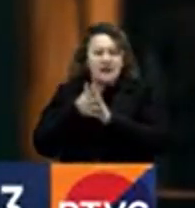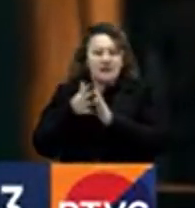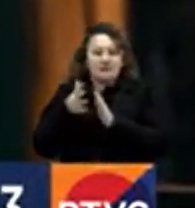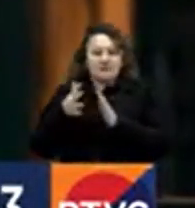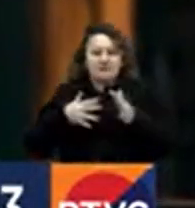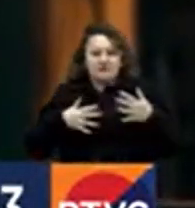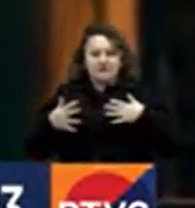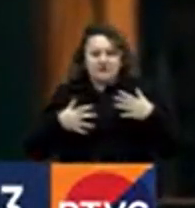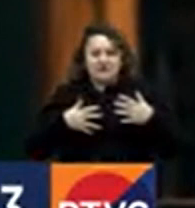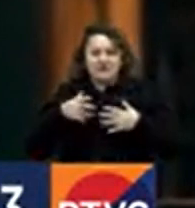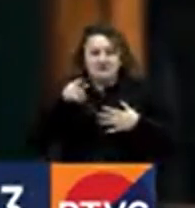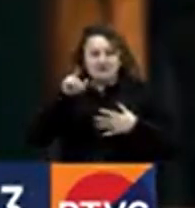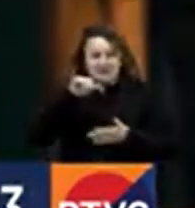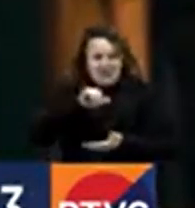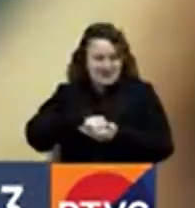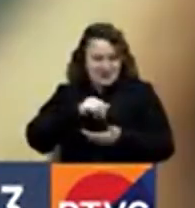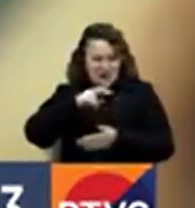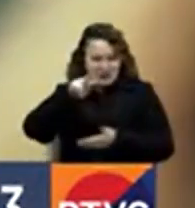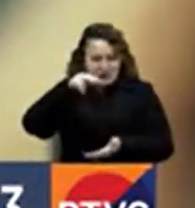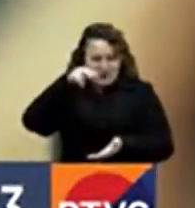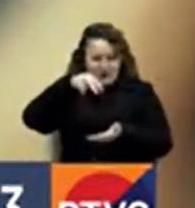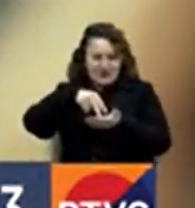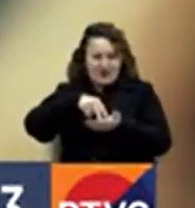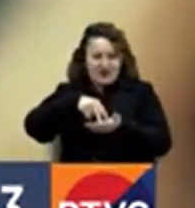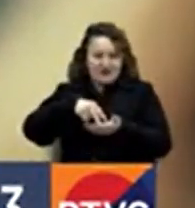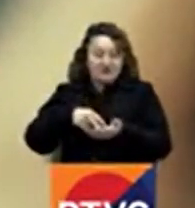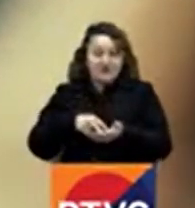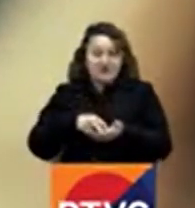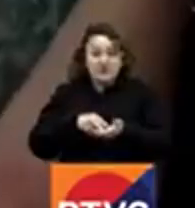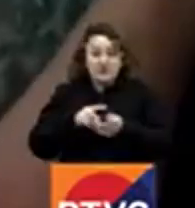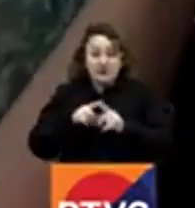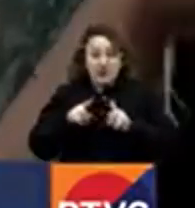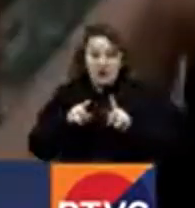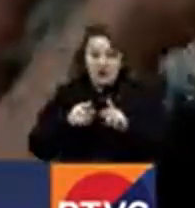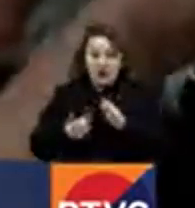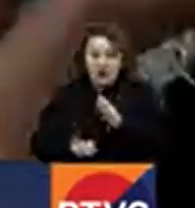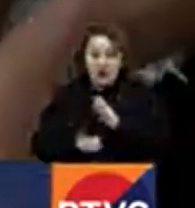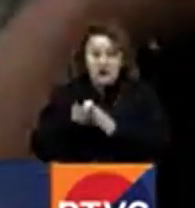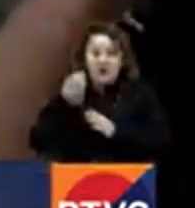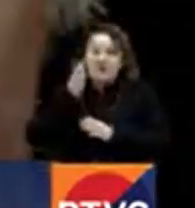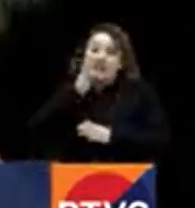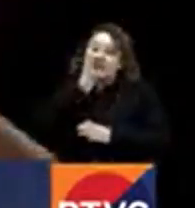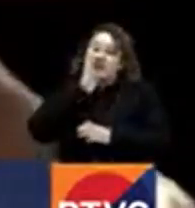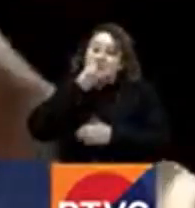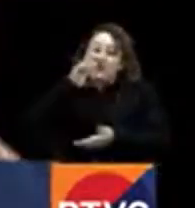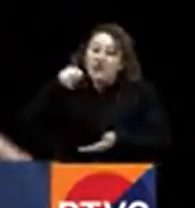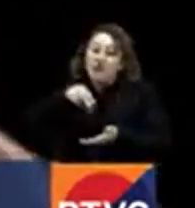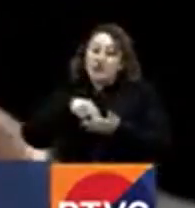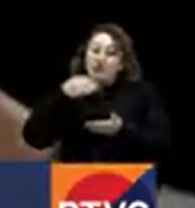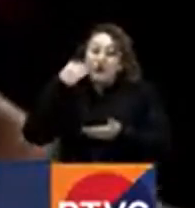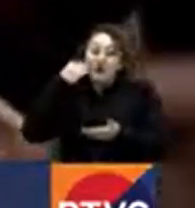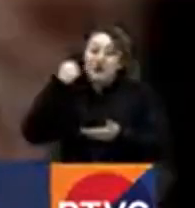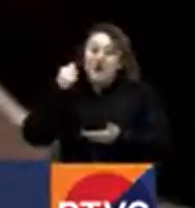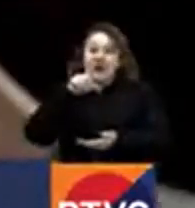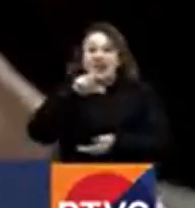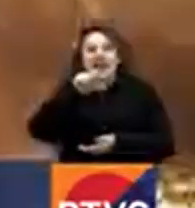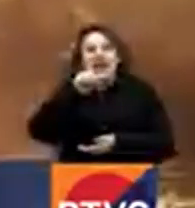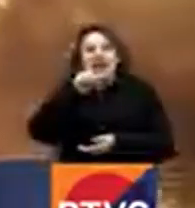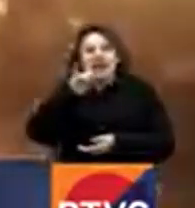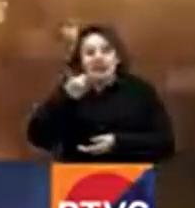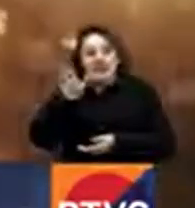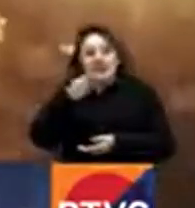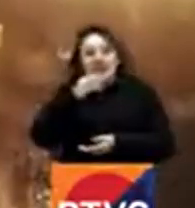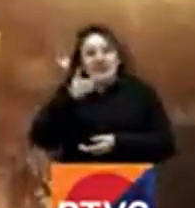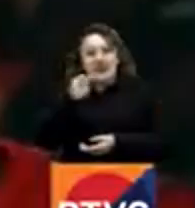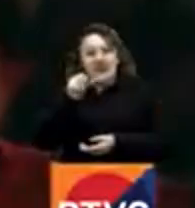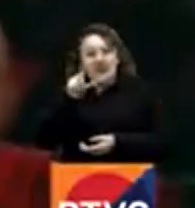Joaquin Phoenix en el personaje de Arthur Fleck. Pero la gran novedad es el papel protagónico de la cantante Lady Gaga en el rol